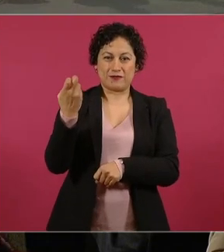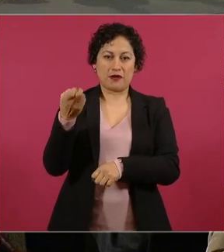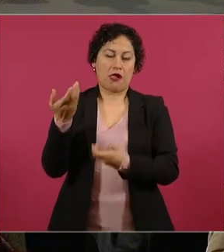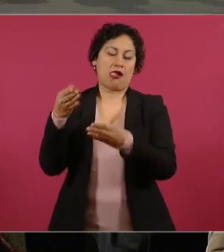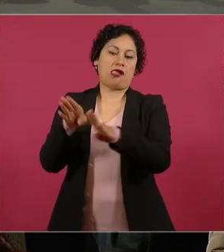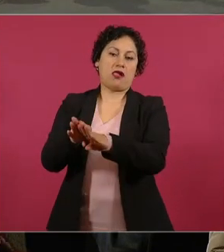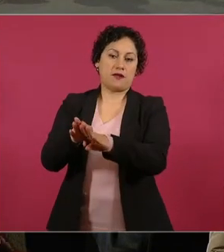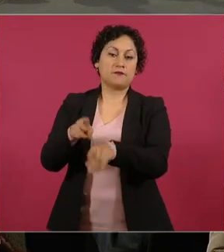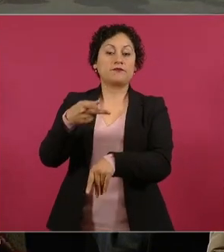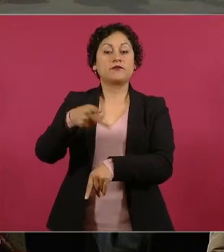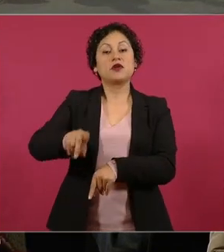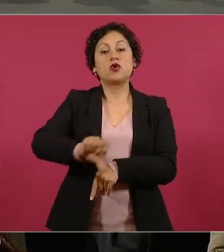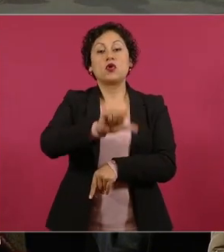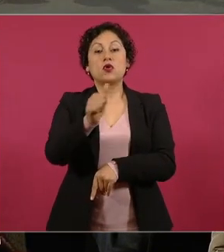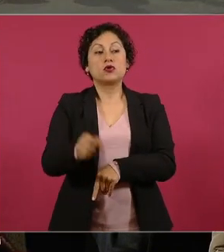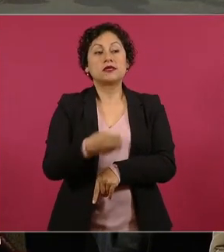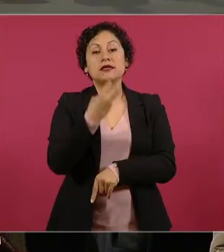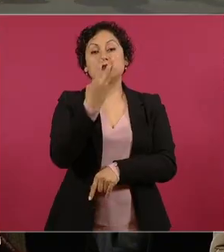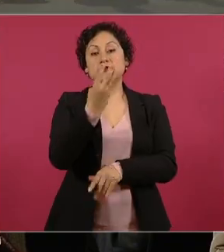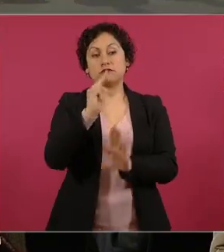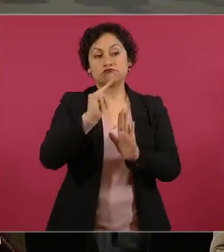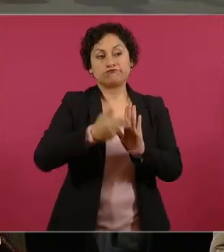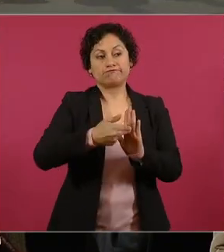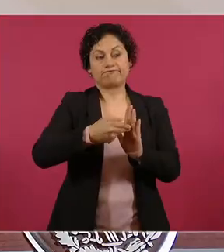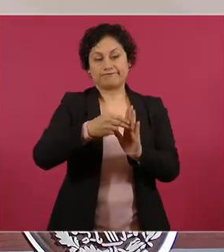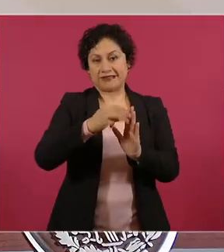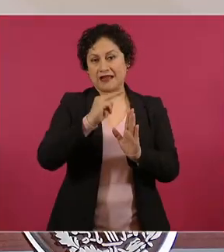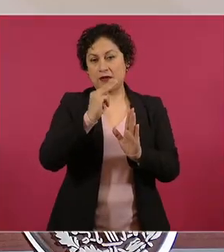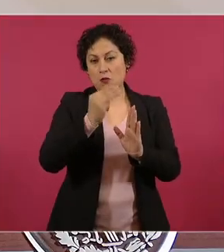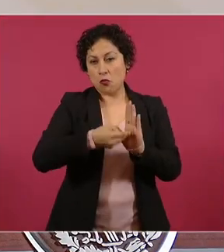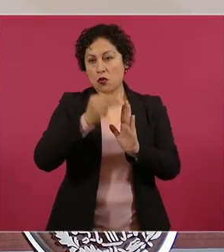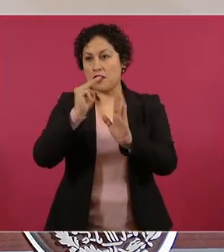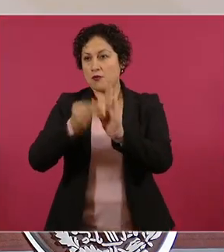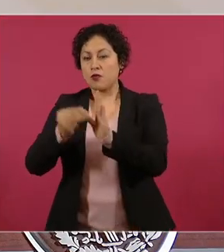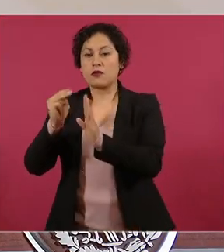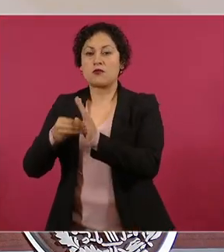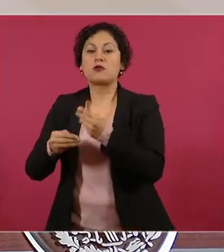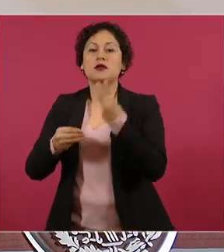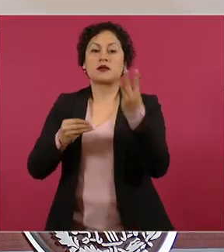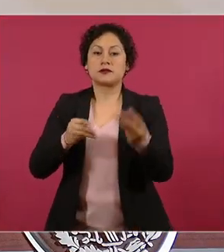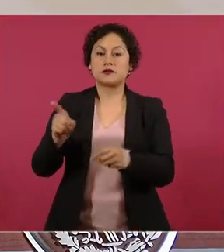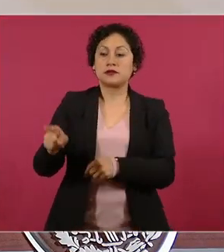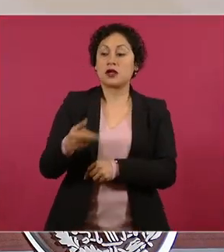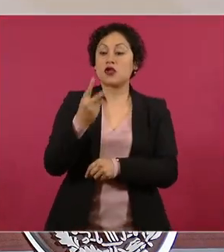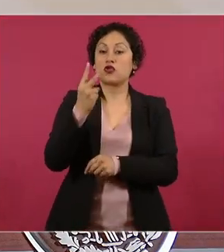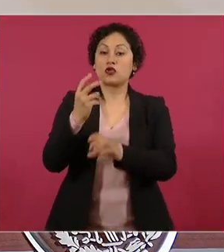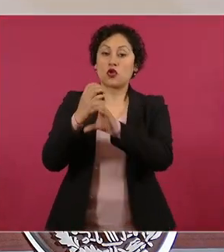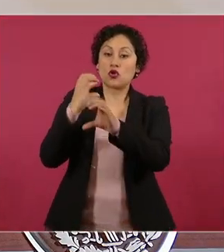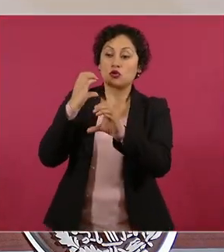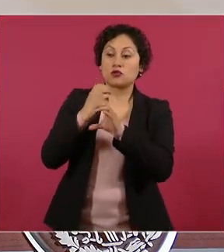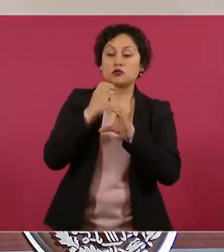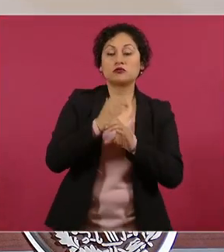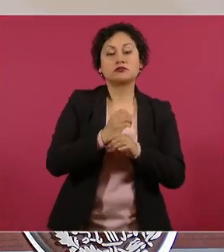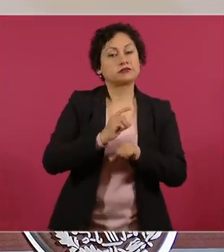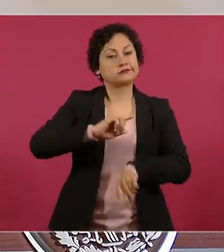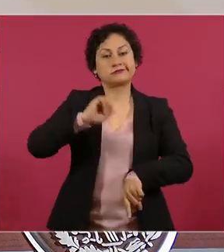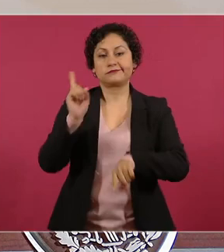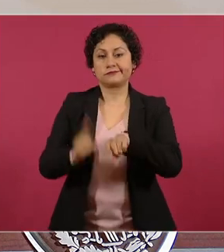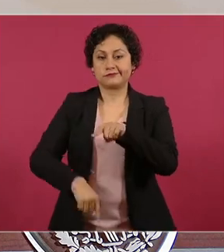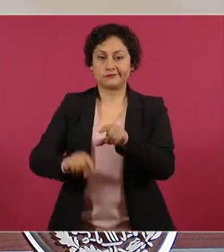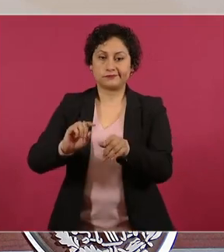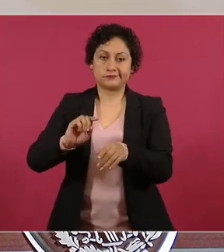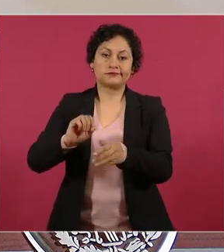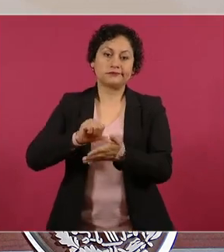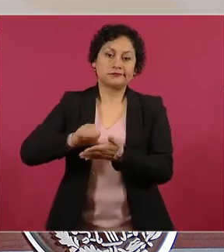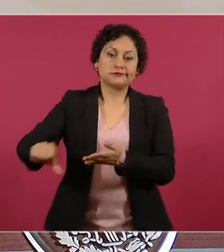3 infracciones, consecuencia de las visitas realizadas, se inmovilizaron además 2 vehículos, 2 instrumentos de medición y